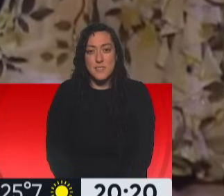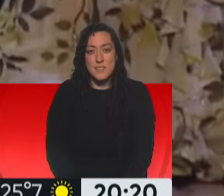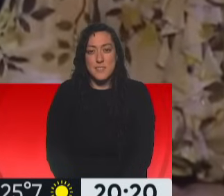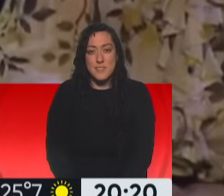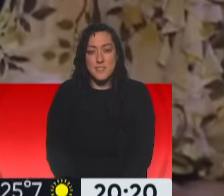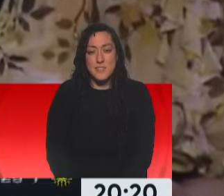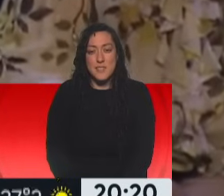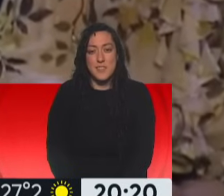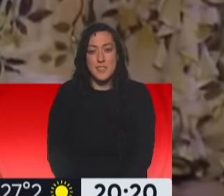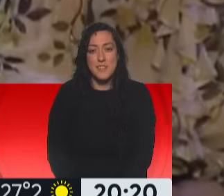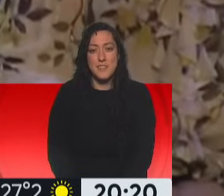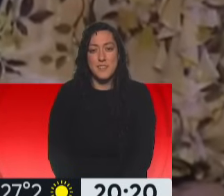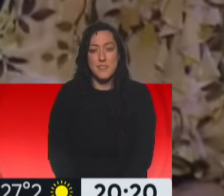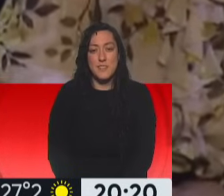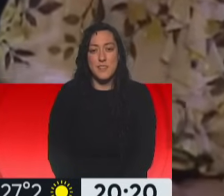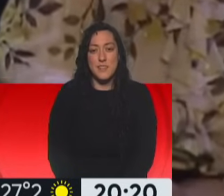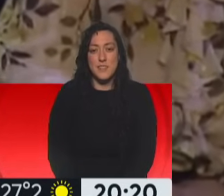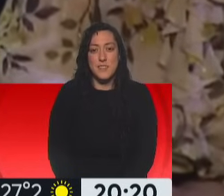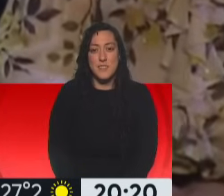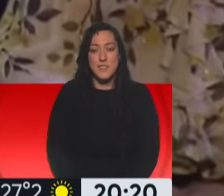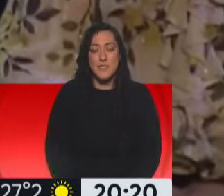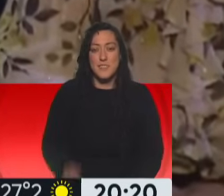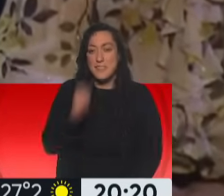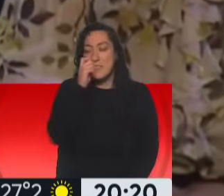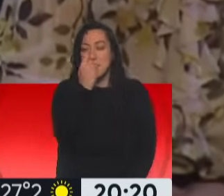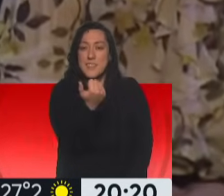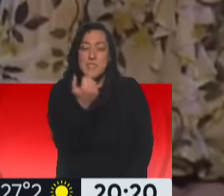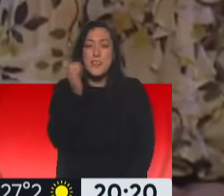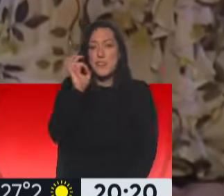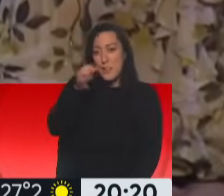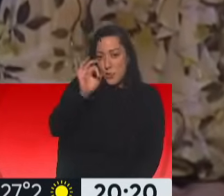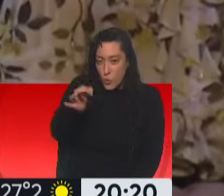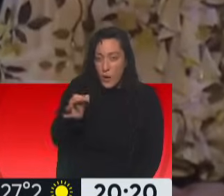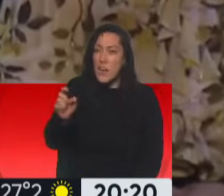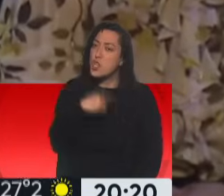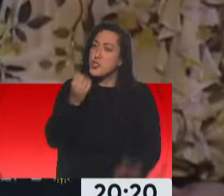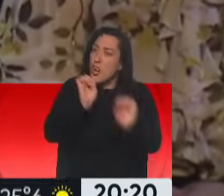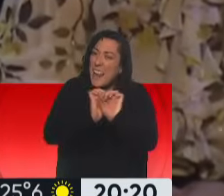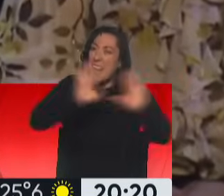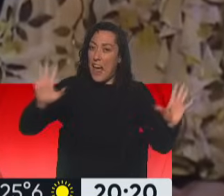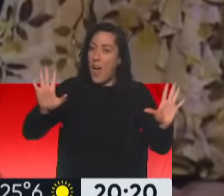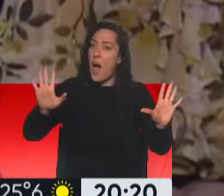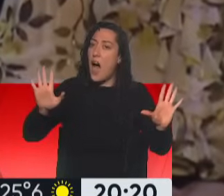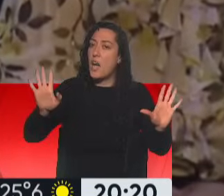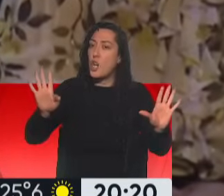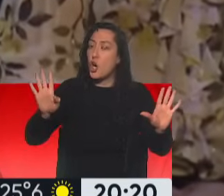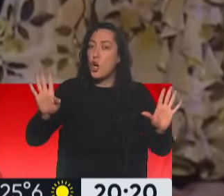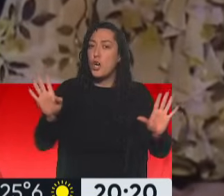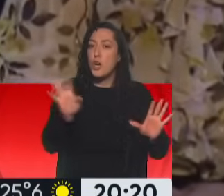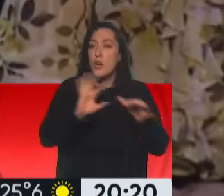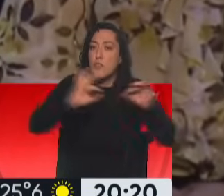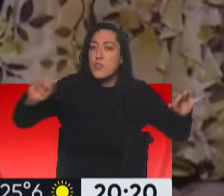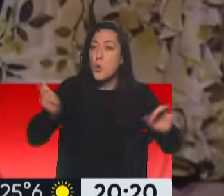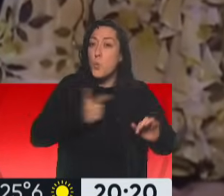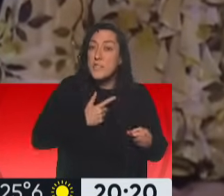Por eso, este 26 de octubre, tengamos bien claro cuál es nuestra consigna.